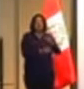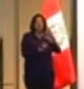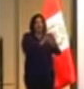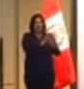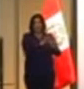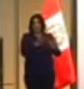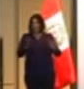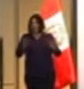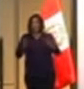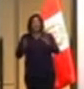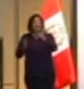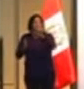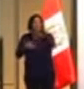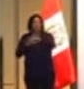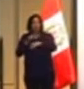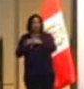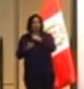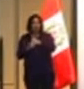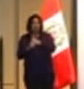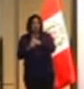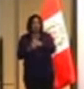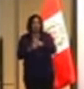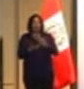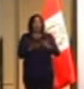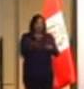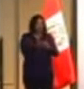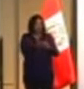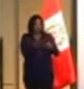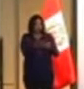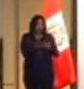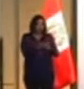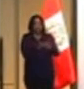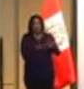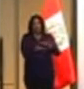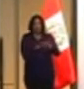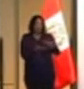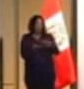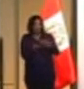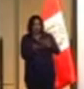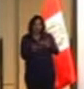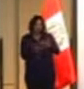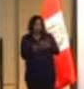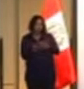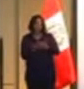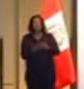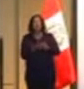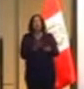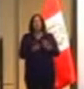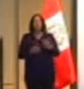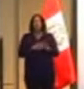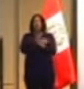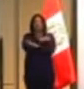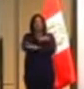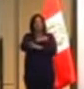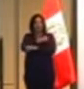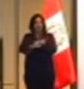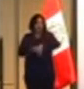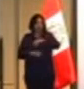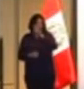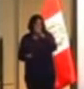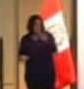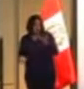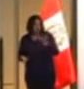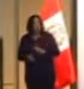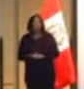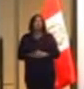5 años de tramitología, con un país como el nuestro,